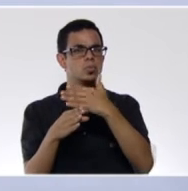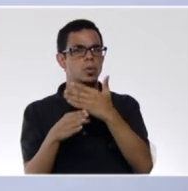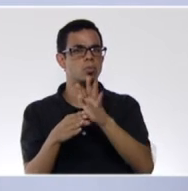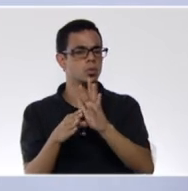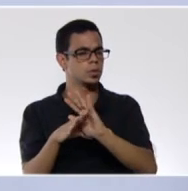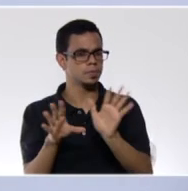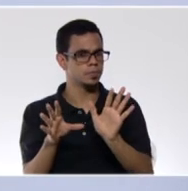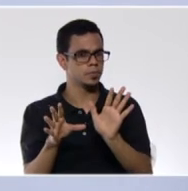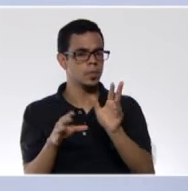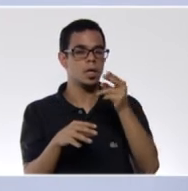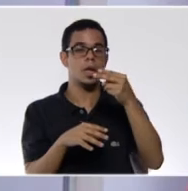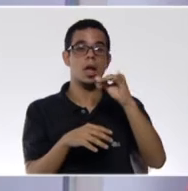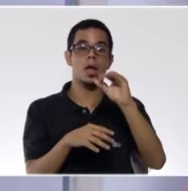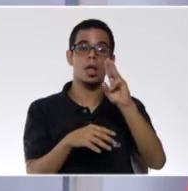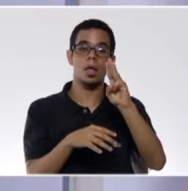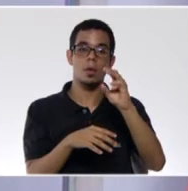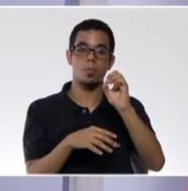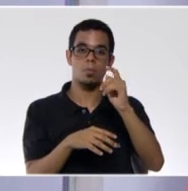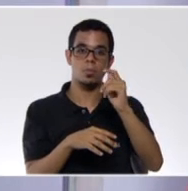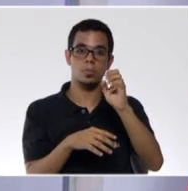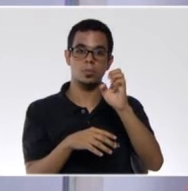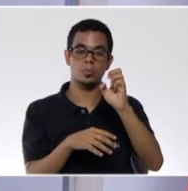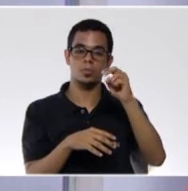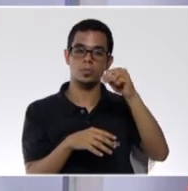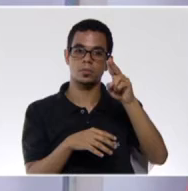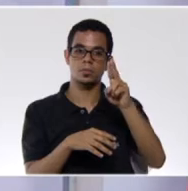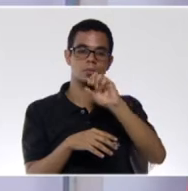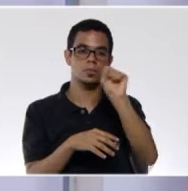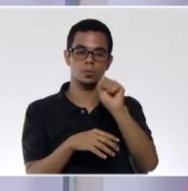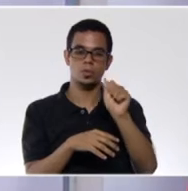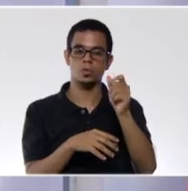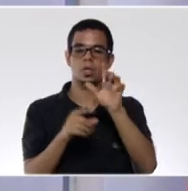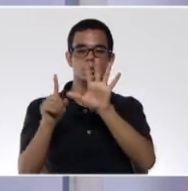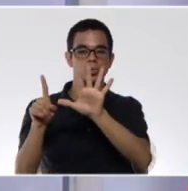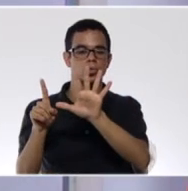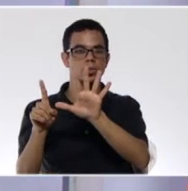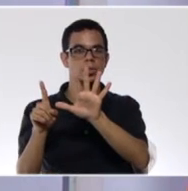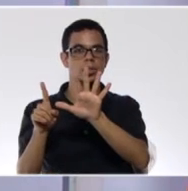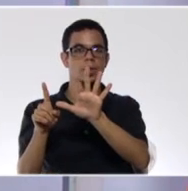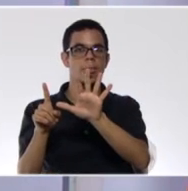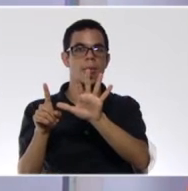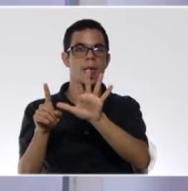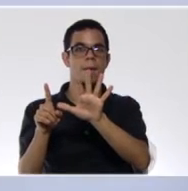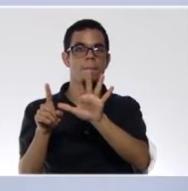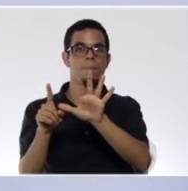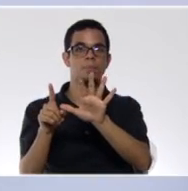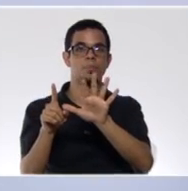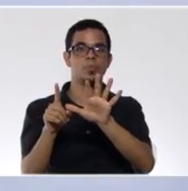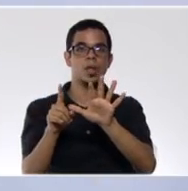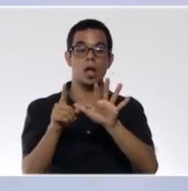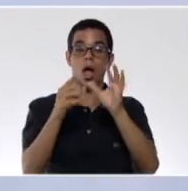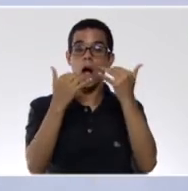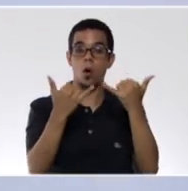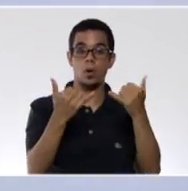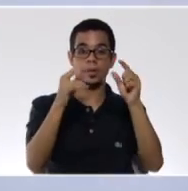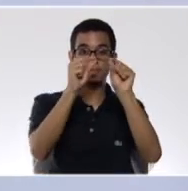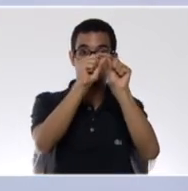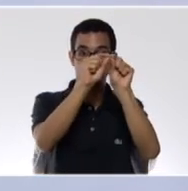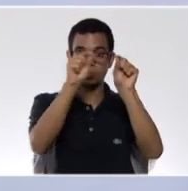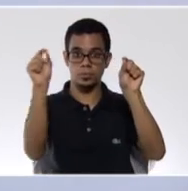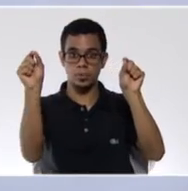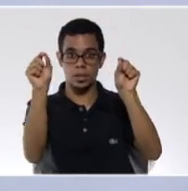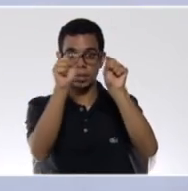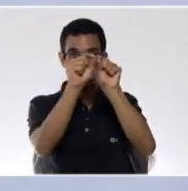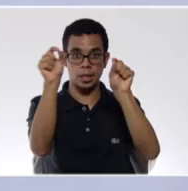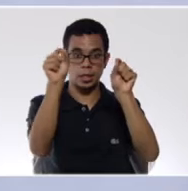porque al final ya sabemos que la respuesta va a dar en centímetros. Y los otros dos lados, es decir, los que forman el ángulo de 90